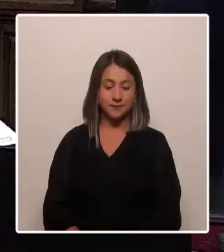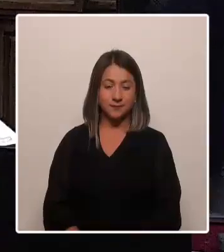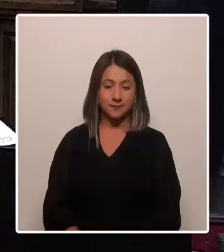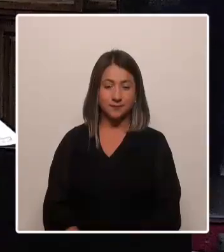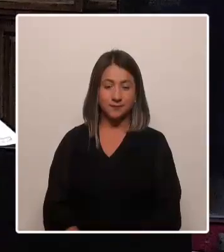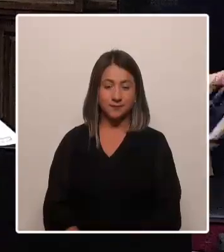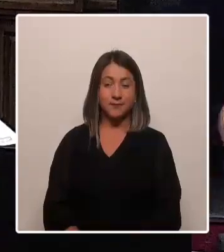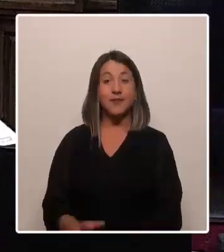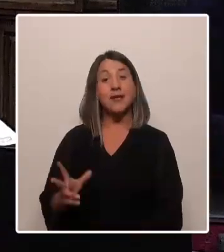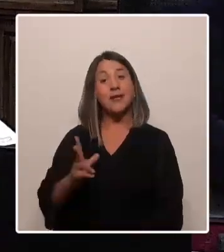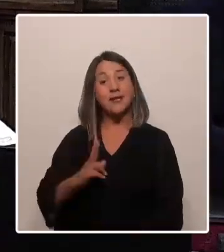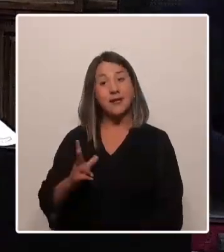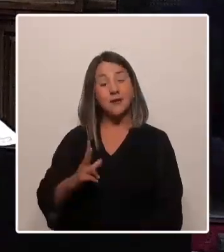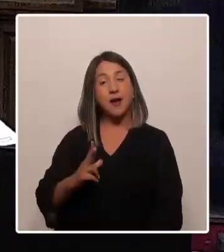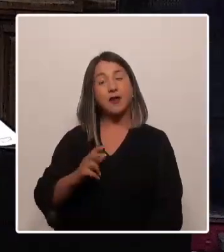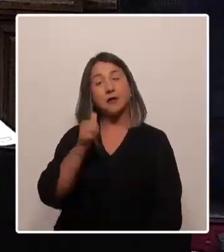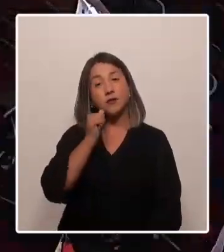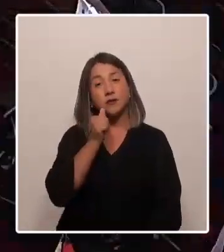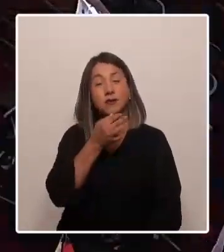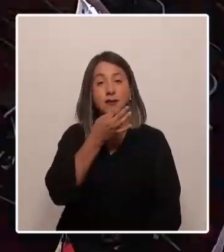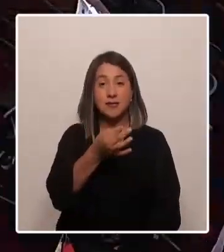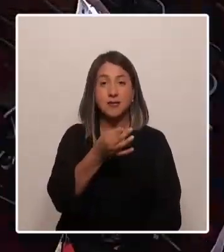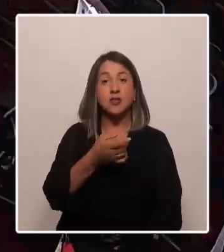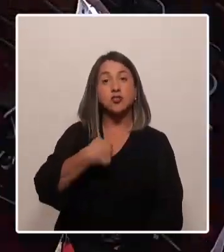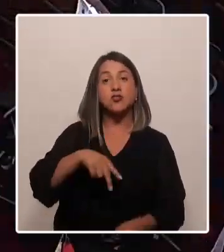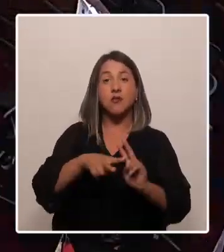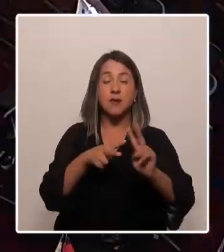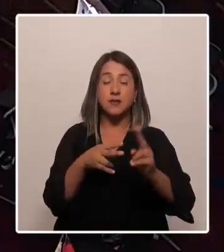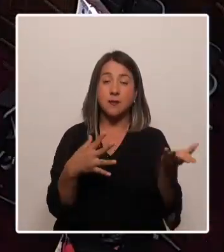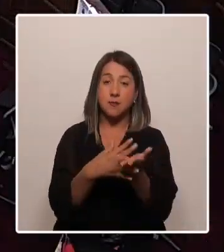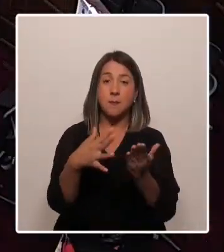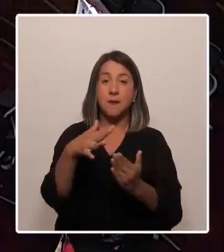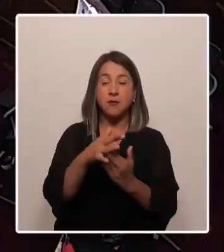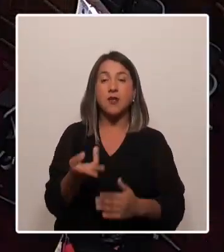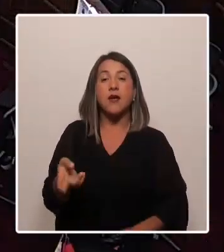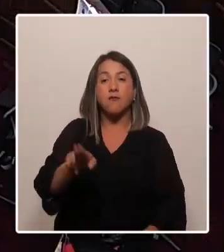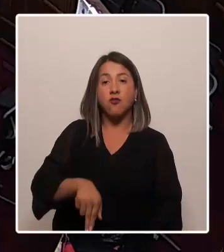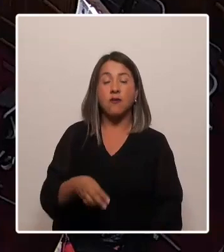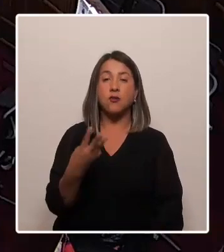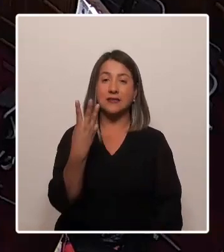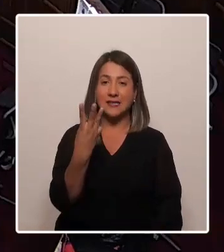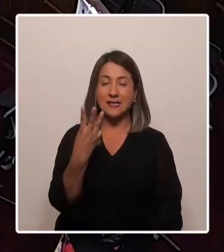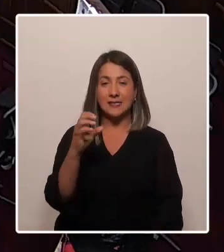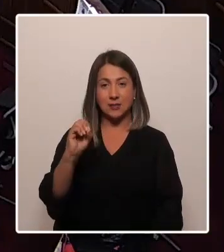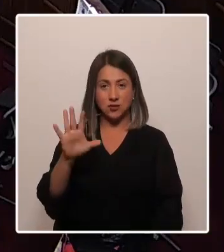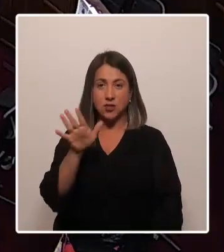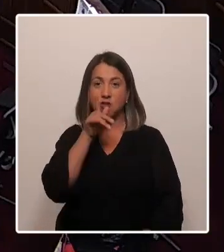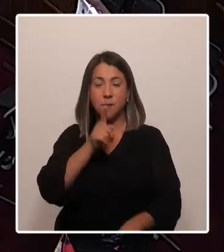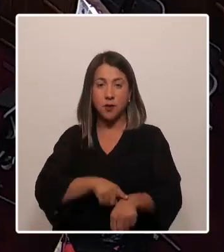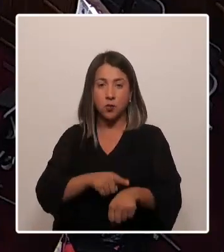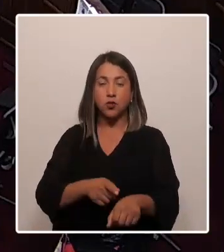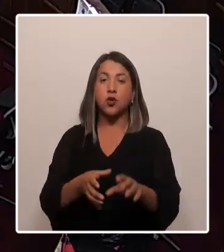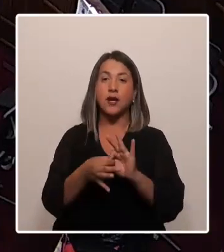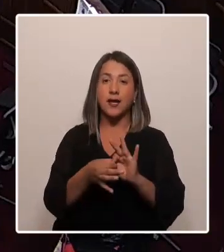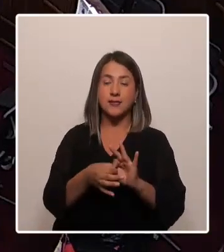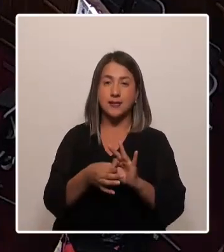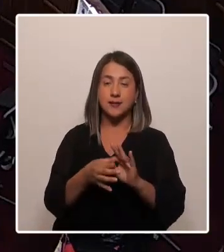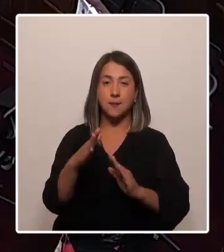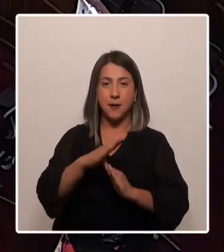Estimados, estimadas convencionales, vamos a hacer un receso. Volvemos a las 15:05. Gracias.